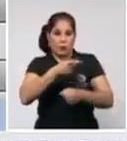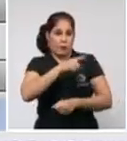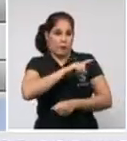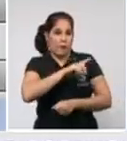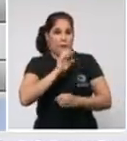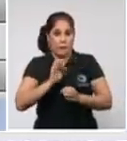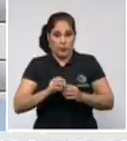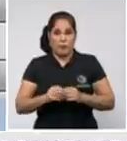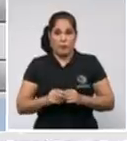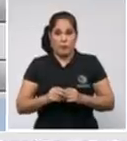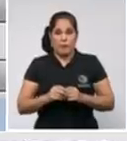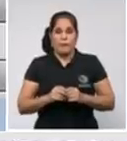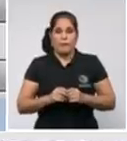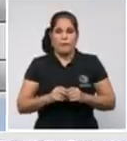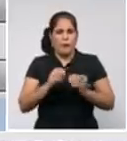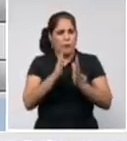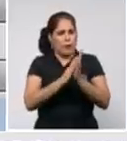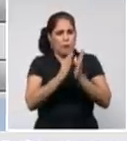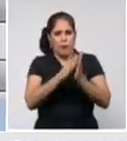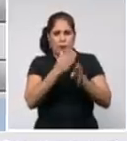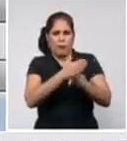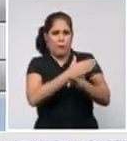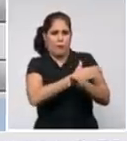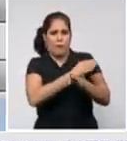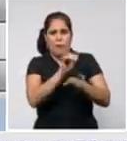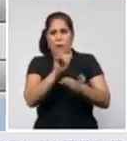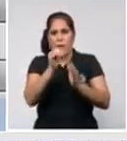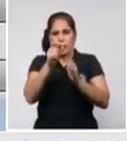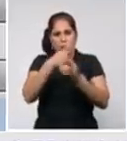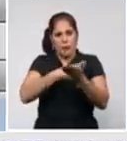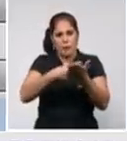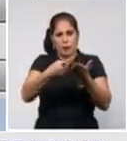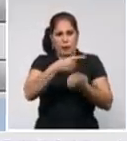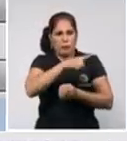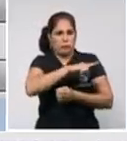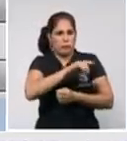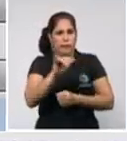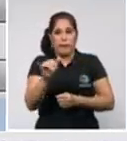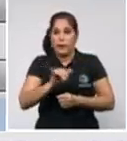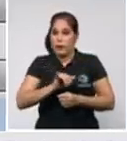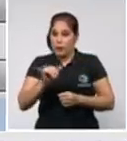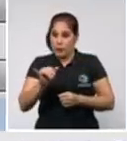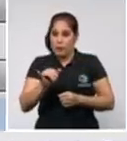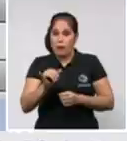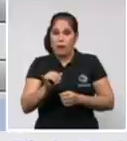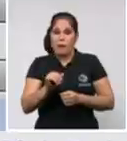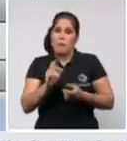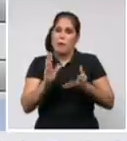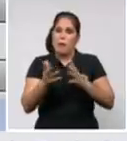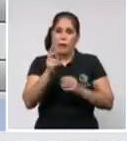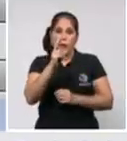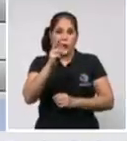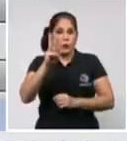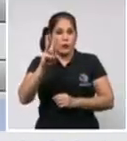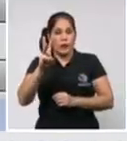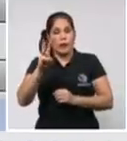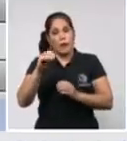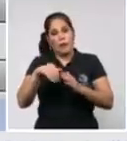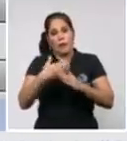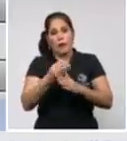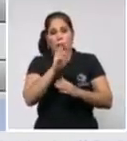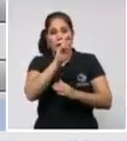en los últimos meses, en las últimas semanas, pues dentro de 2 o 3 días estaremos en 34